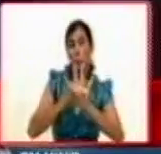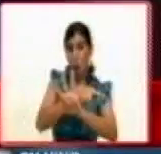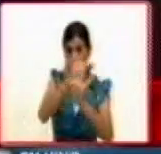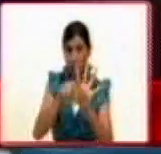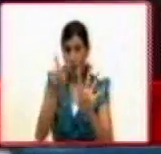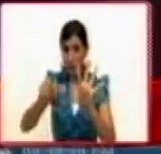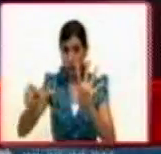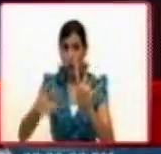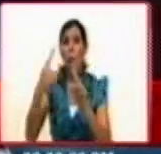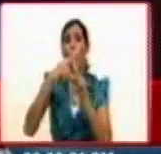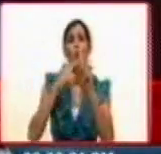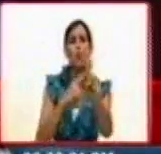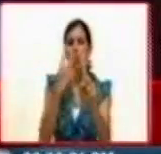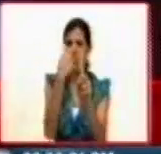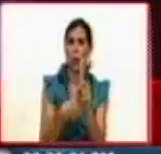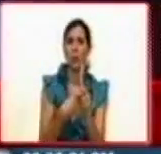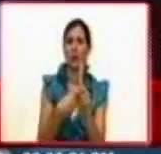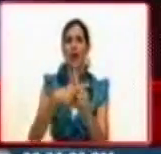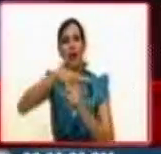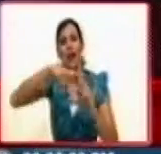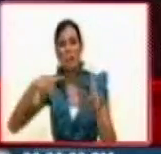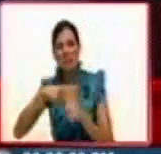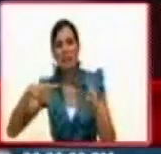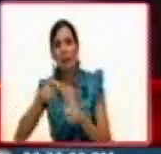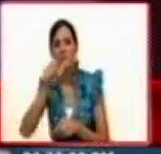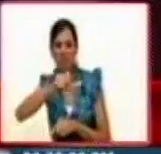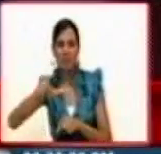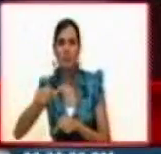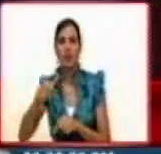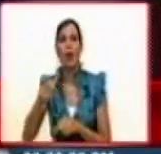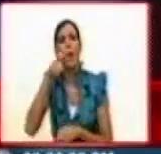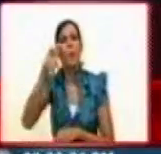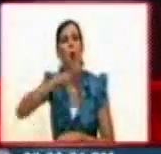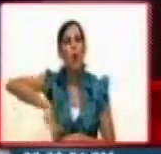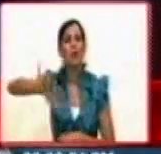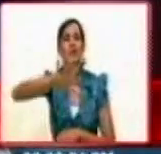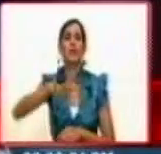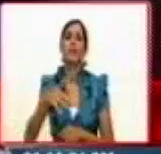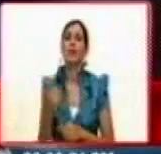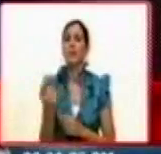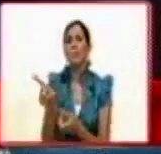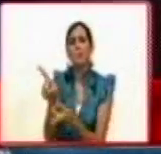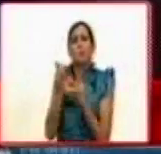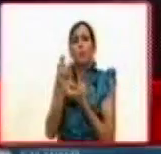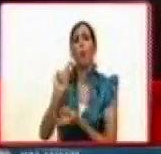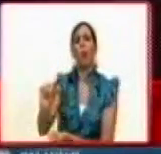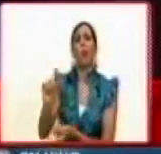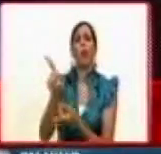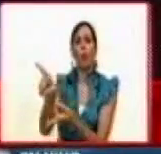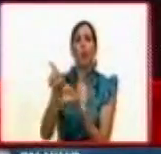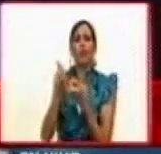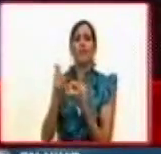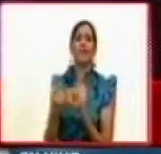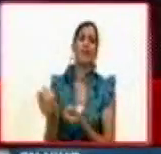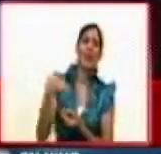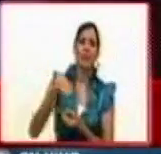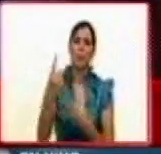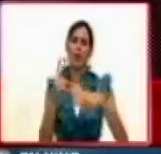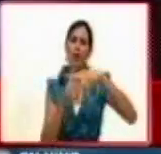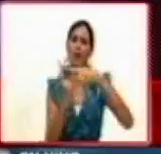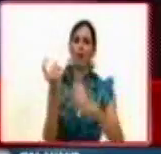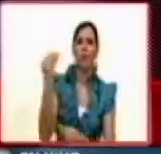ciudadanos. Y la mitad de los americanos presenta ingresos insuficientes y vulnerabilidades incompatibles con la